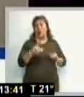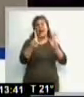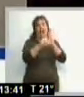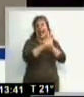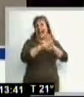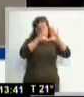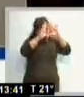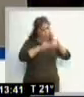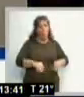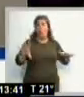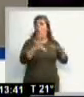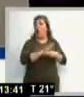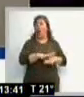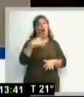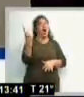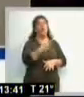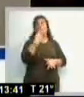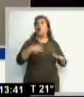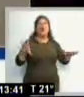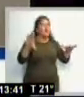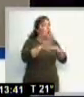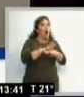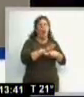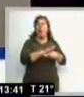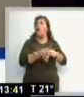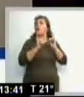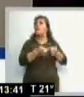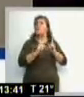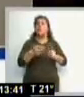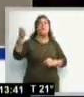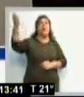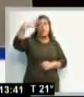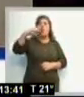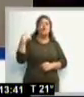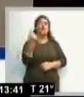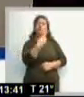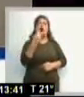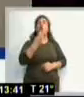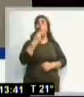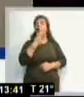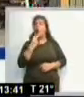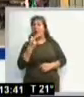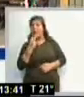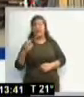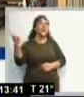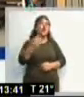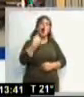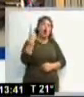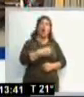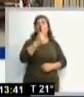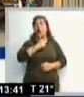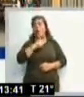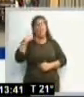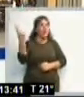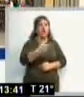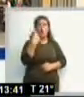va a ser lo mismo, se lo va a tratar a todos de la misma forma, van a tener todo luz, van a tener todo agua, el todo lo van a compartir todo, pero